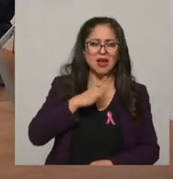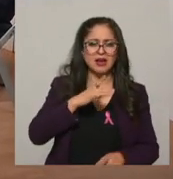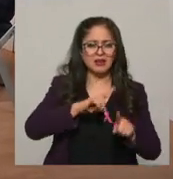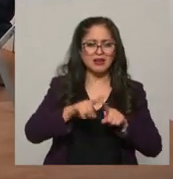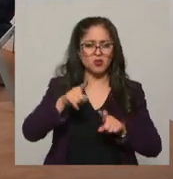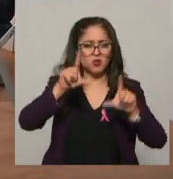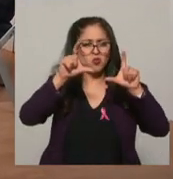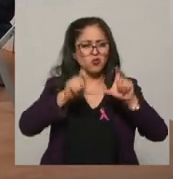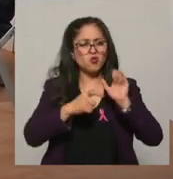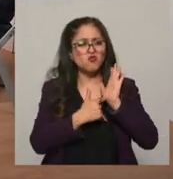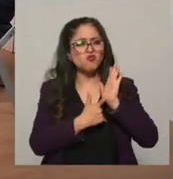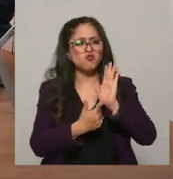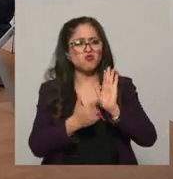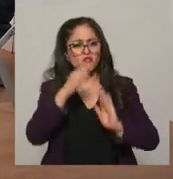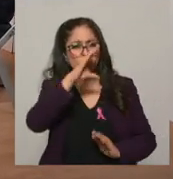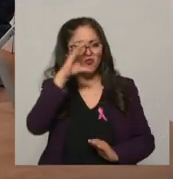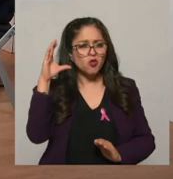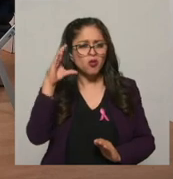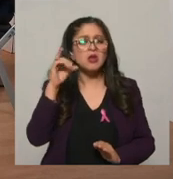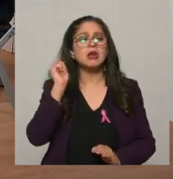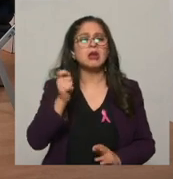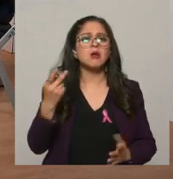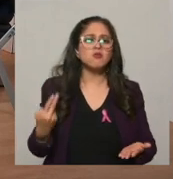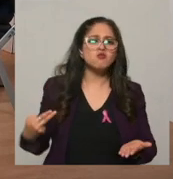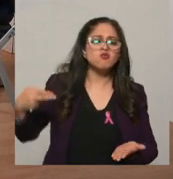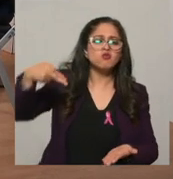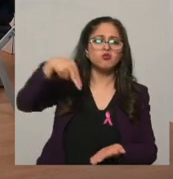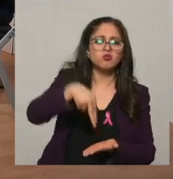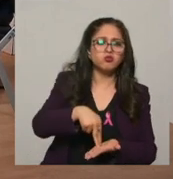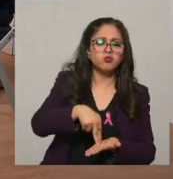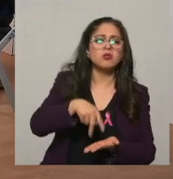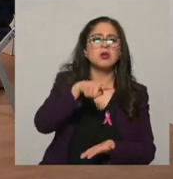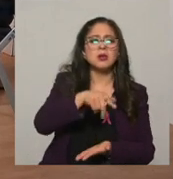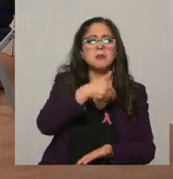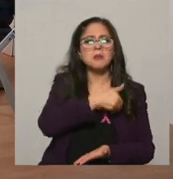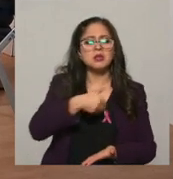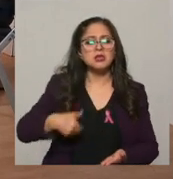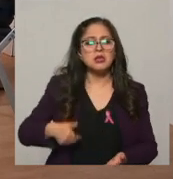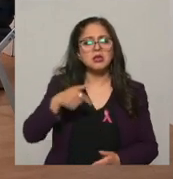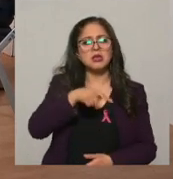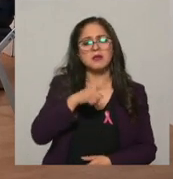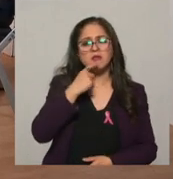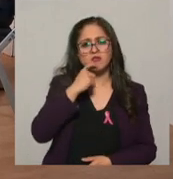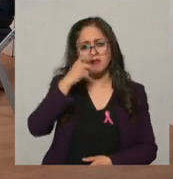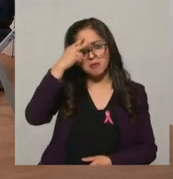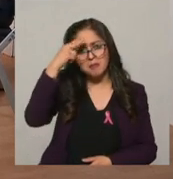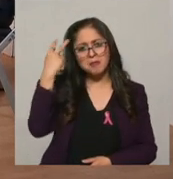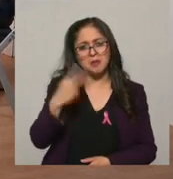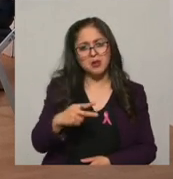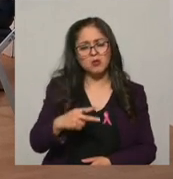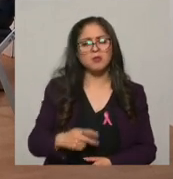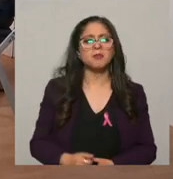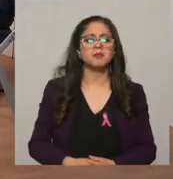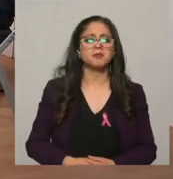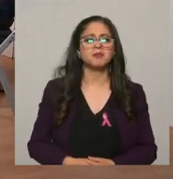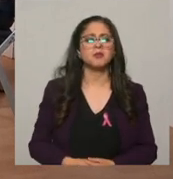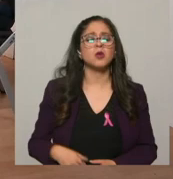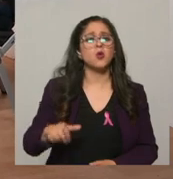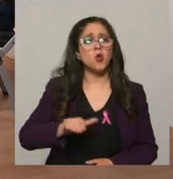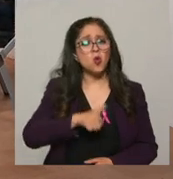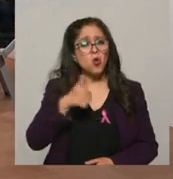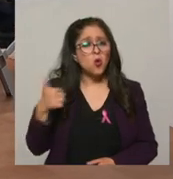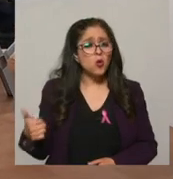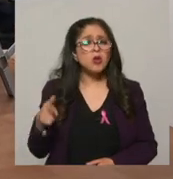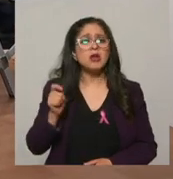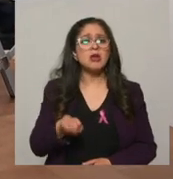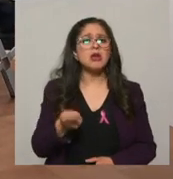ella en donde justo logra llegar al presidente Andrés Manuel López Obrador. Y otro importante esfuerzo